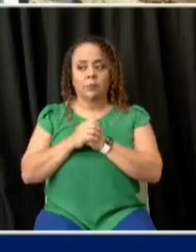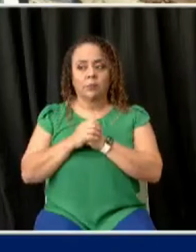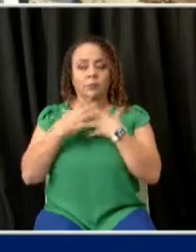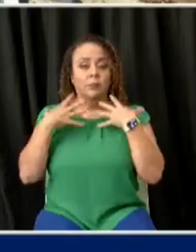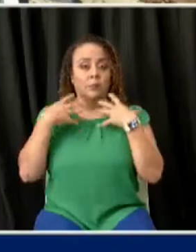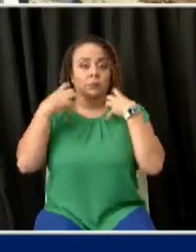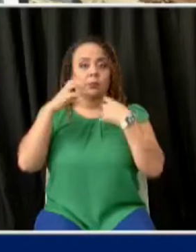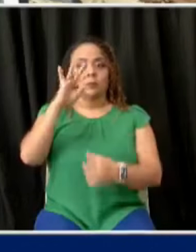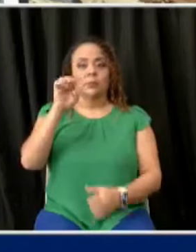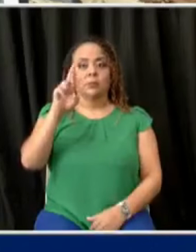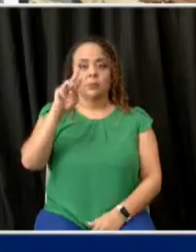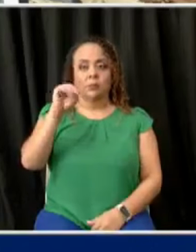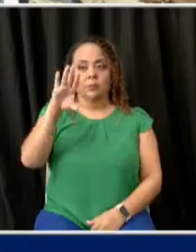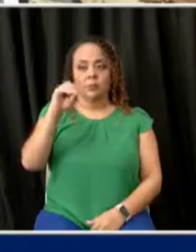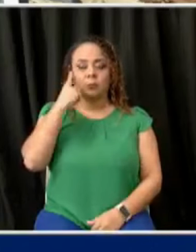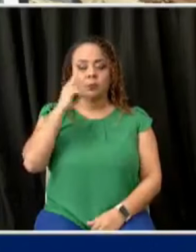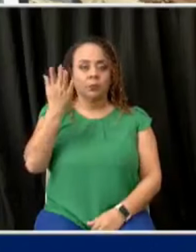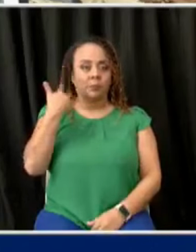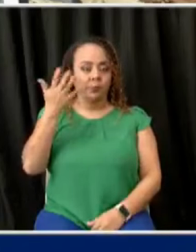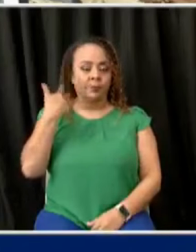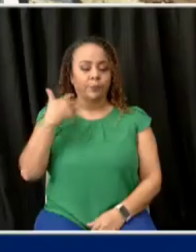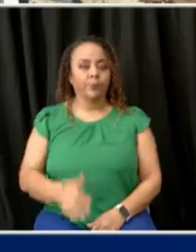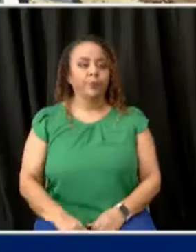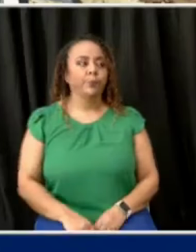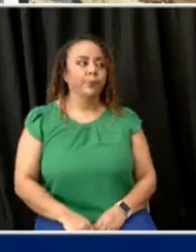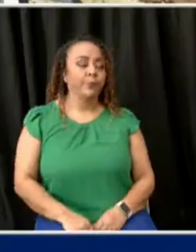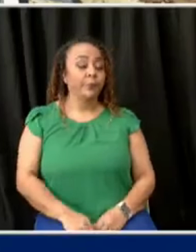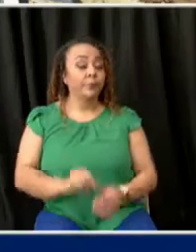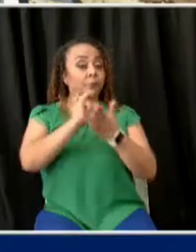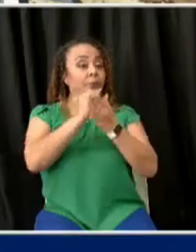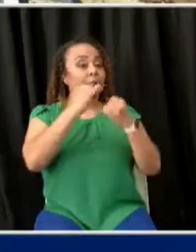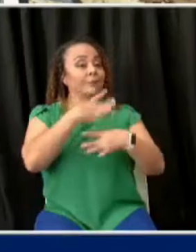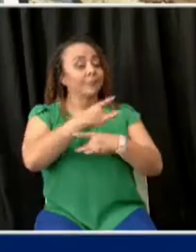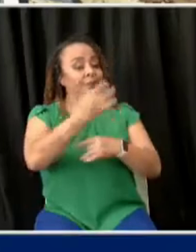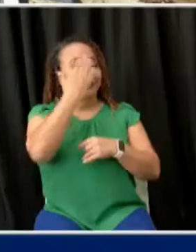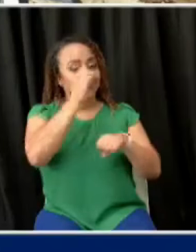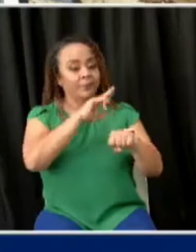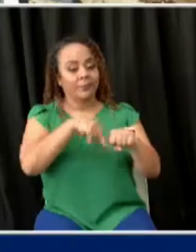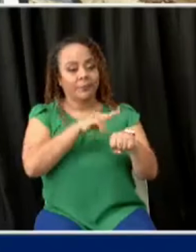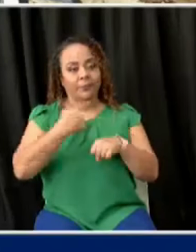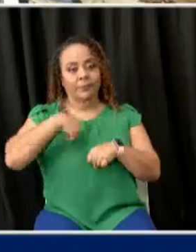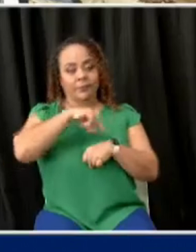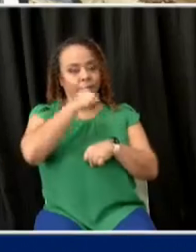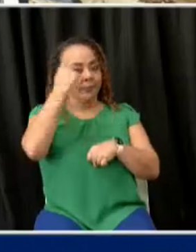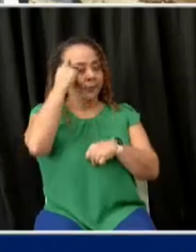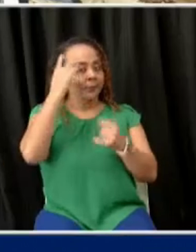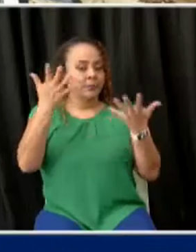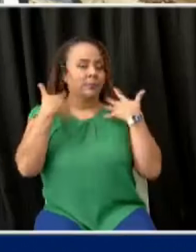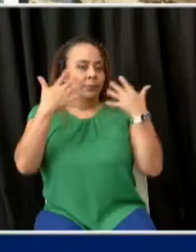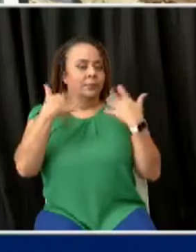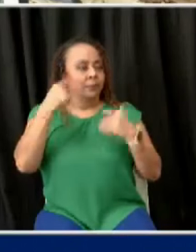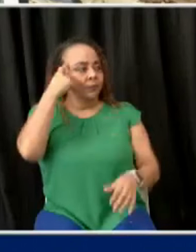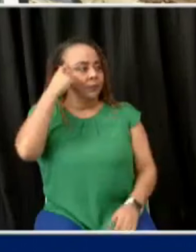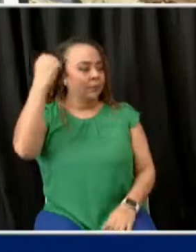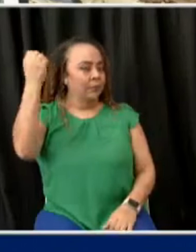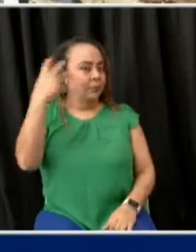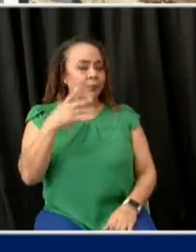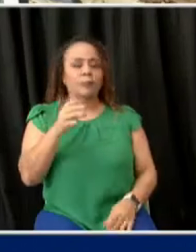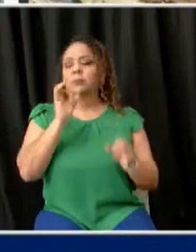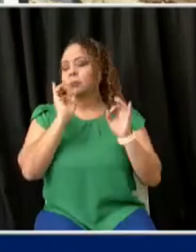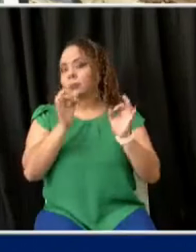estrés térmico por calor? Ok, eso es interesante porque usualmente cuando pensamos en calor pensamos en el sol. Ajá. Está